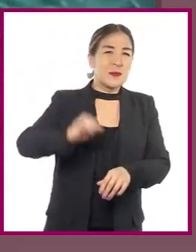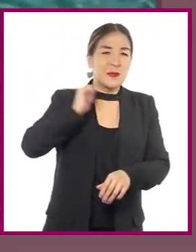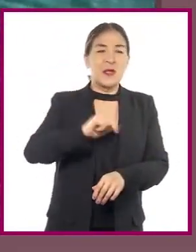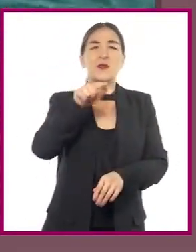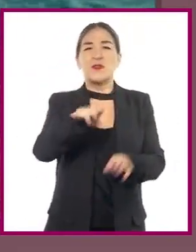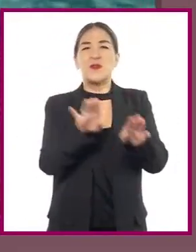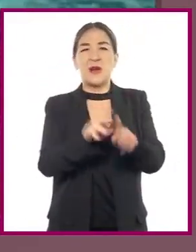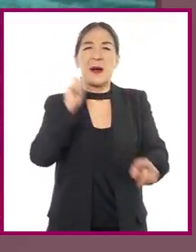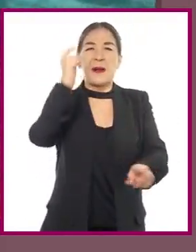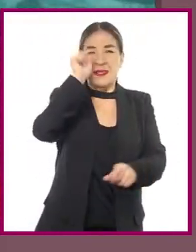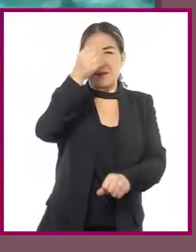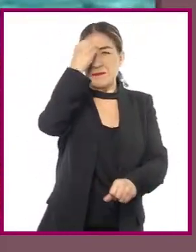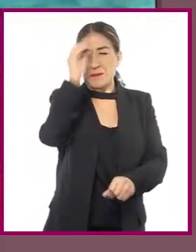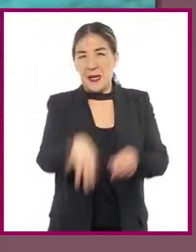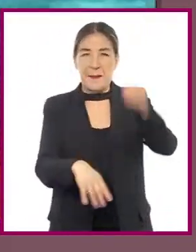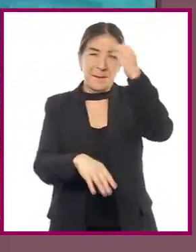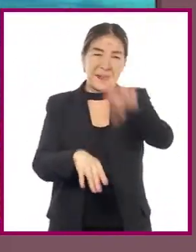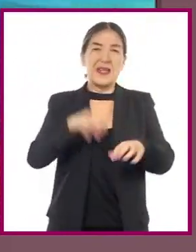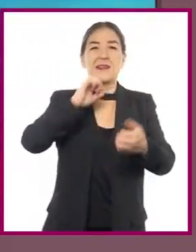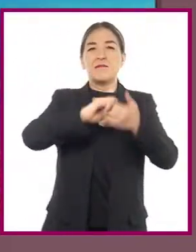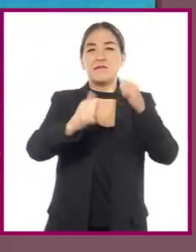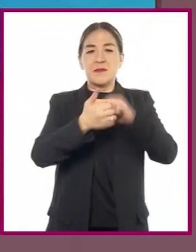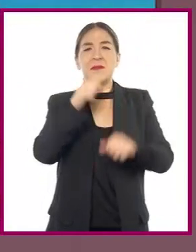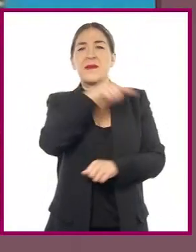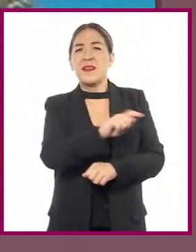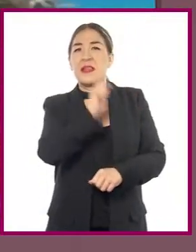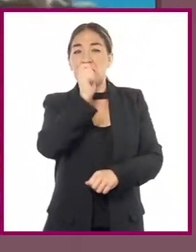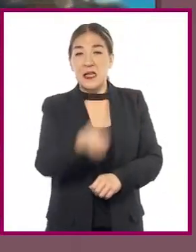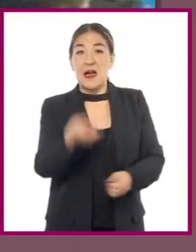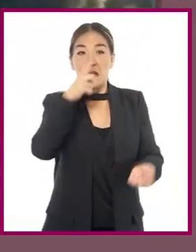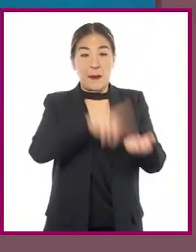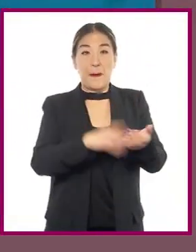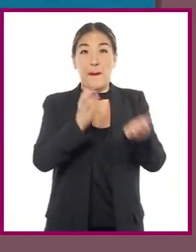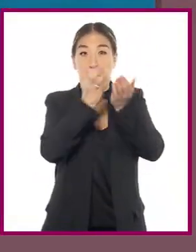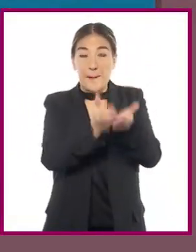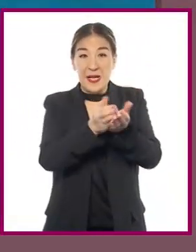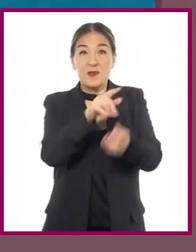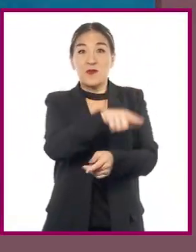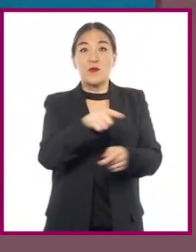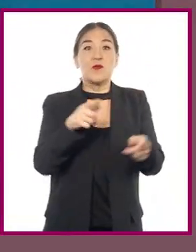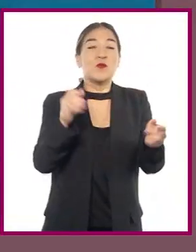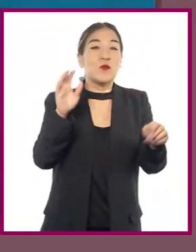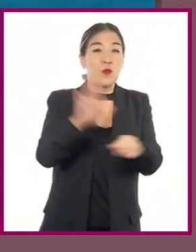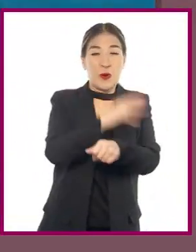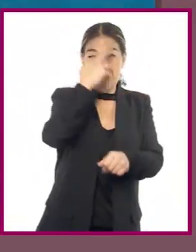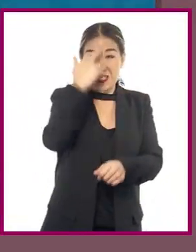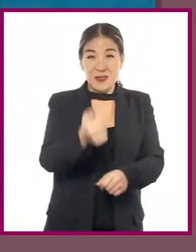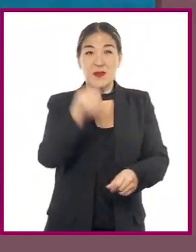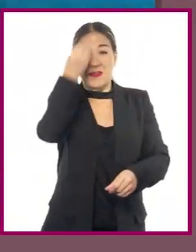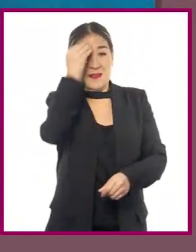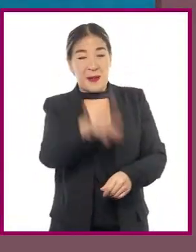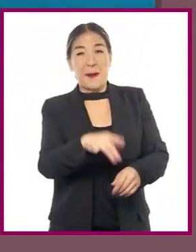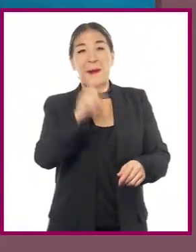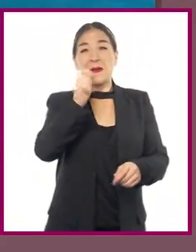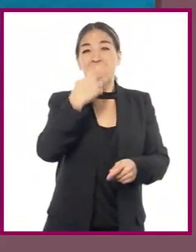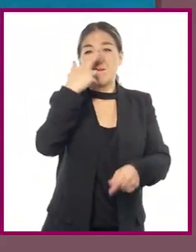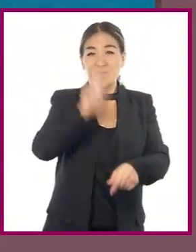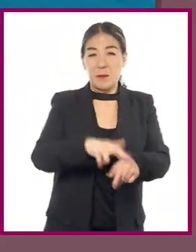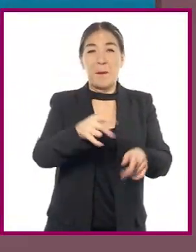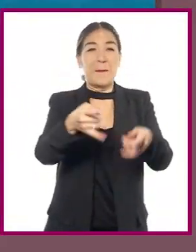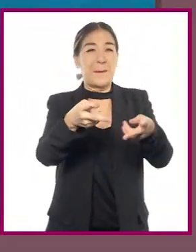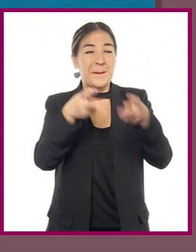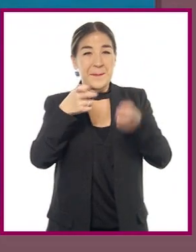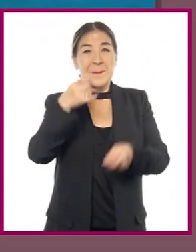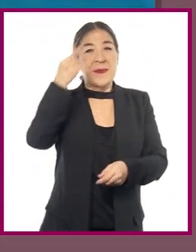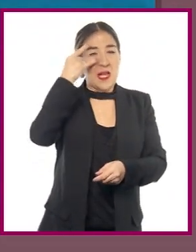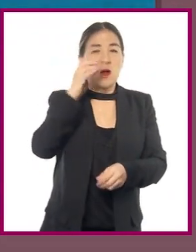enemigos y pueden darnos a conocer si un barco fue hundido por un asalto pirata, por la inexperiencia de la tripulación a bordo